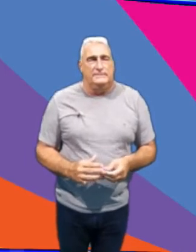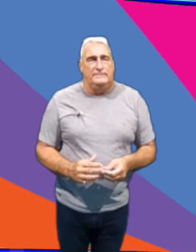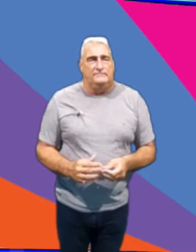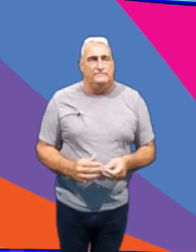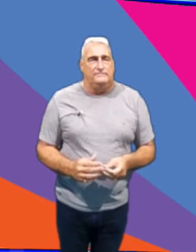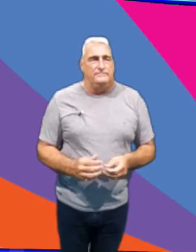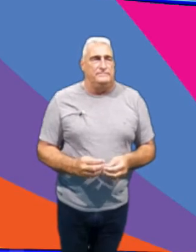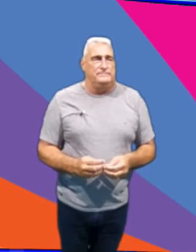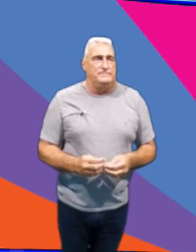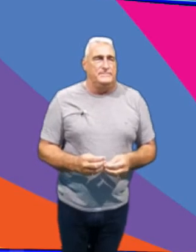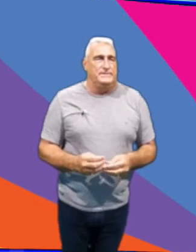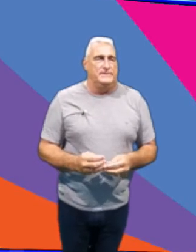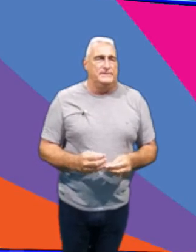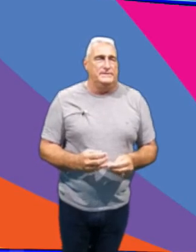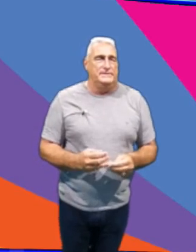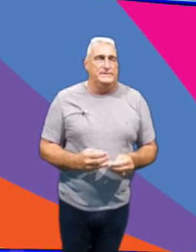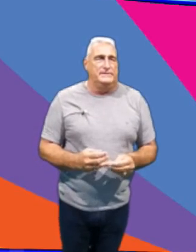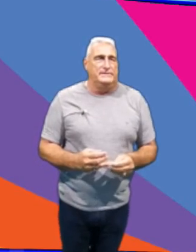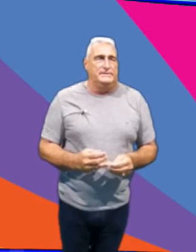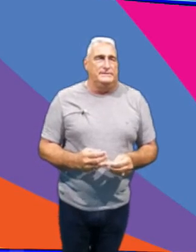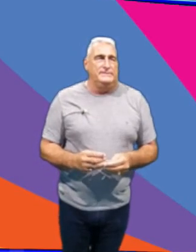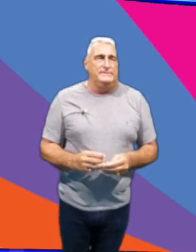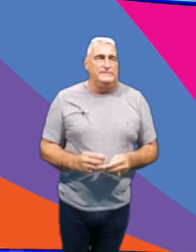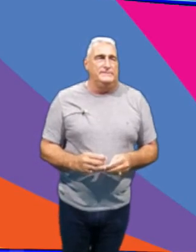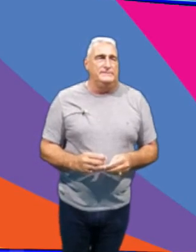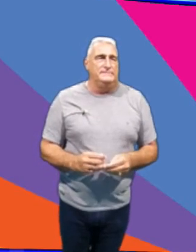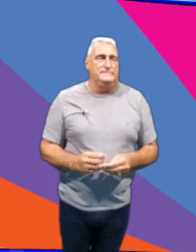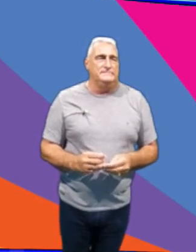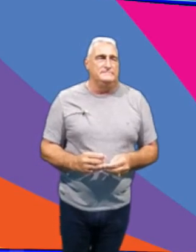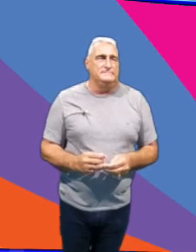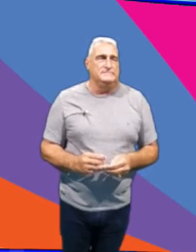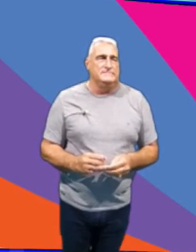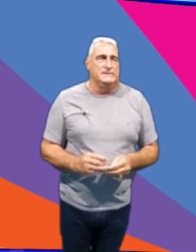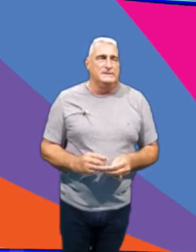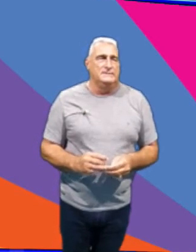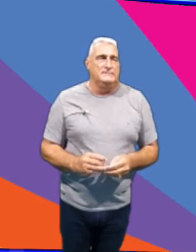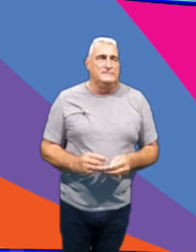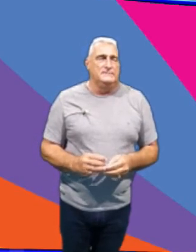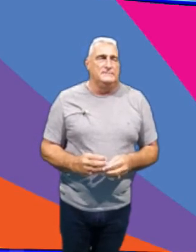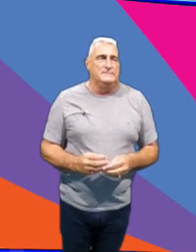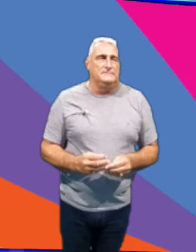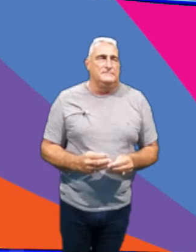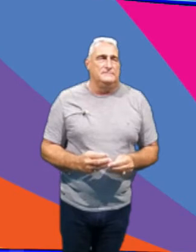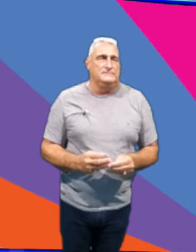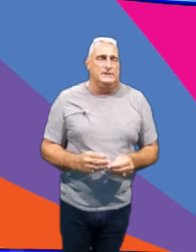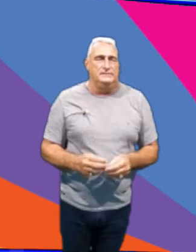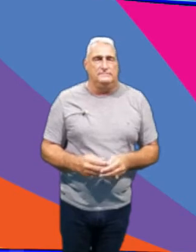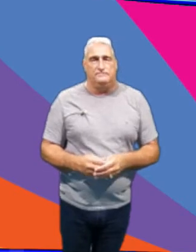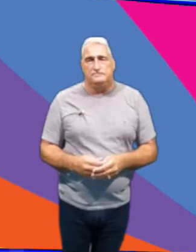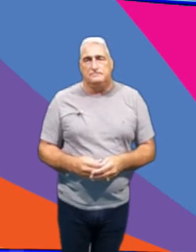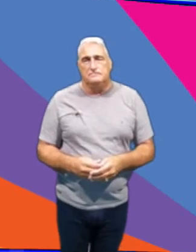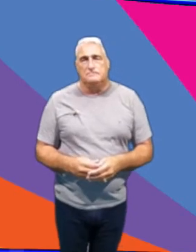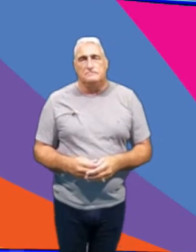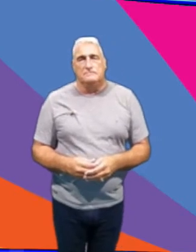vamos a asistir el 11 de este mes, que ya ha empezado. O sea, dentro de 9 días. Sí. Lo vamos a dejar